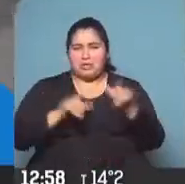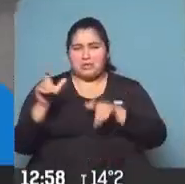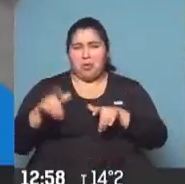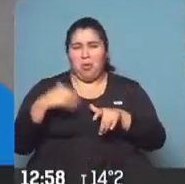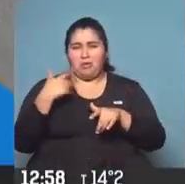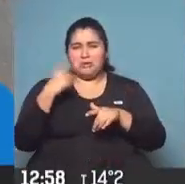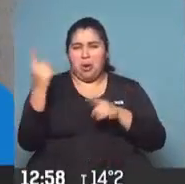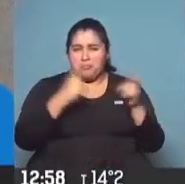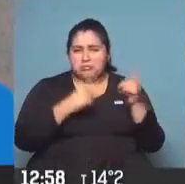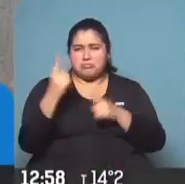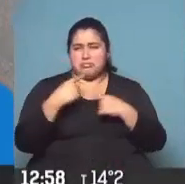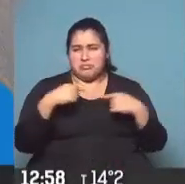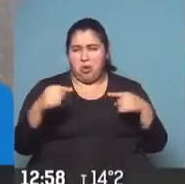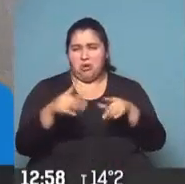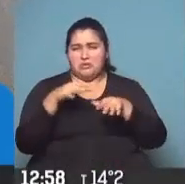por sus aulas